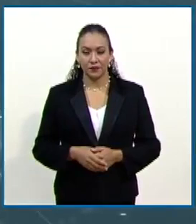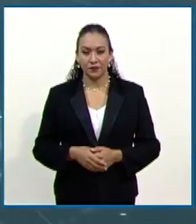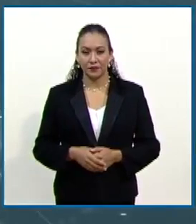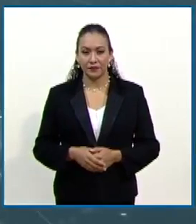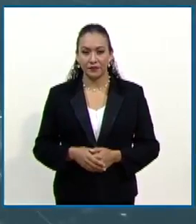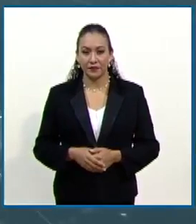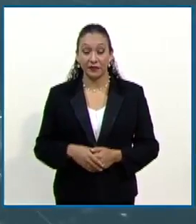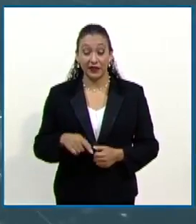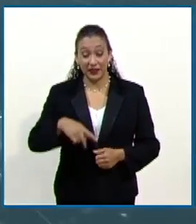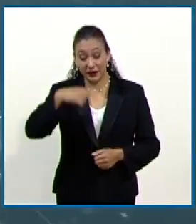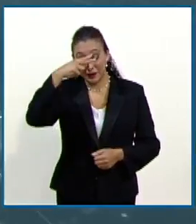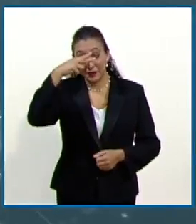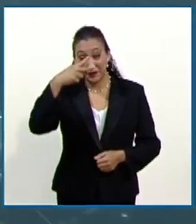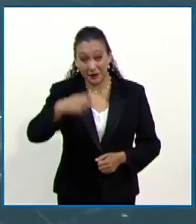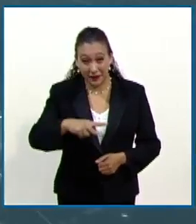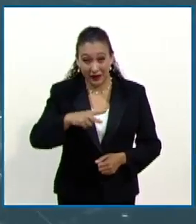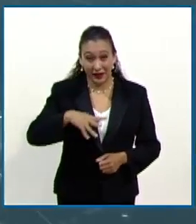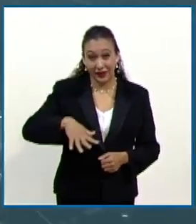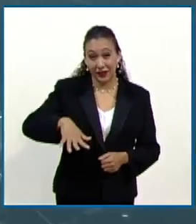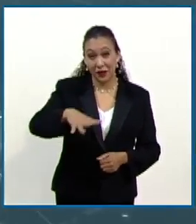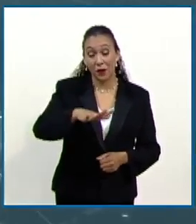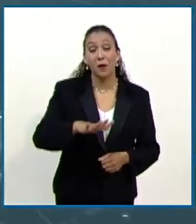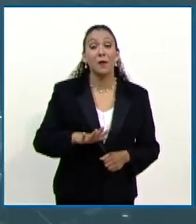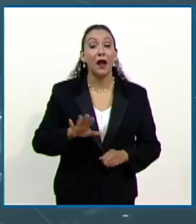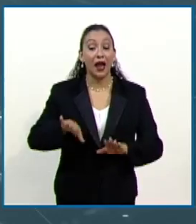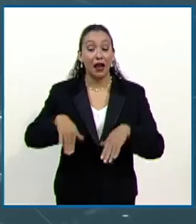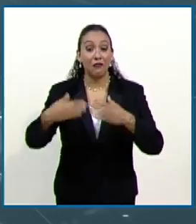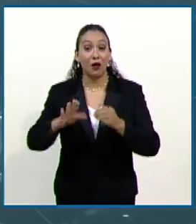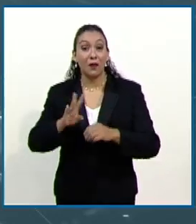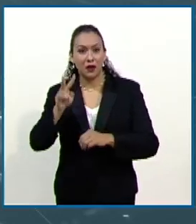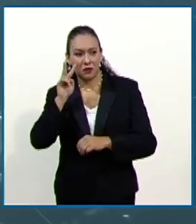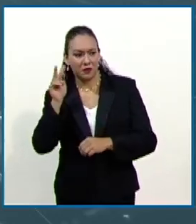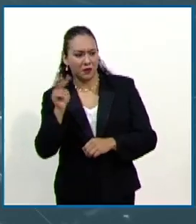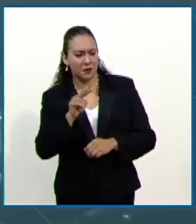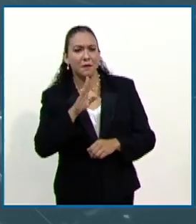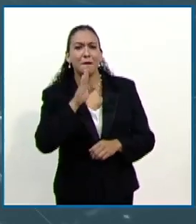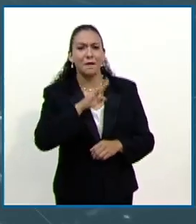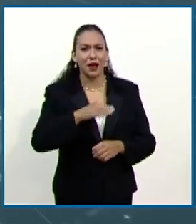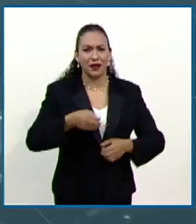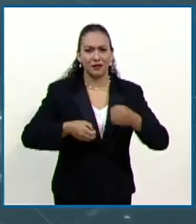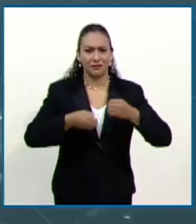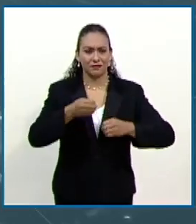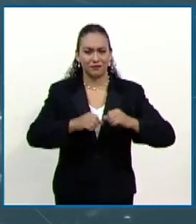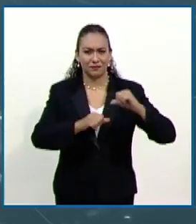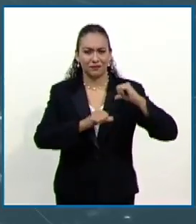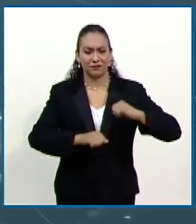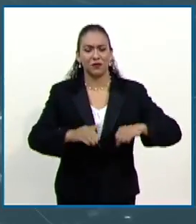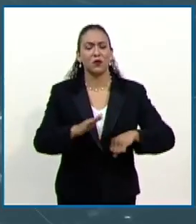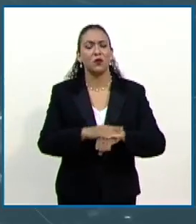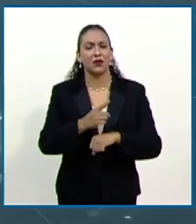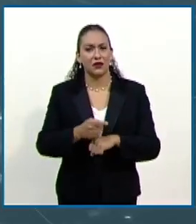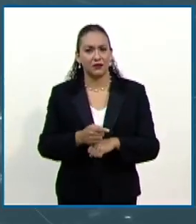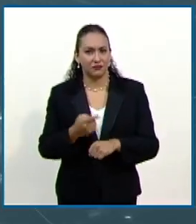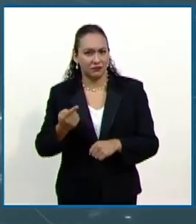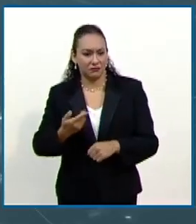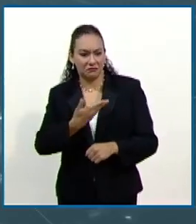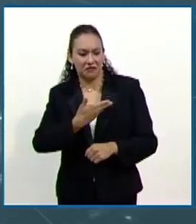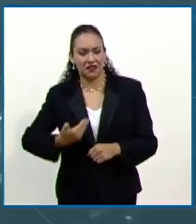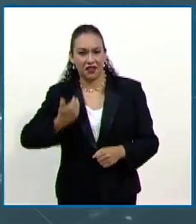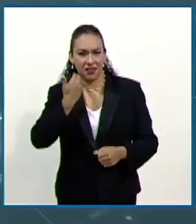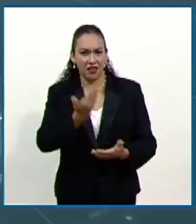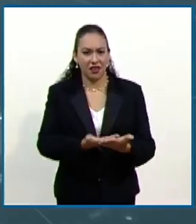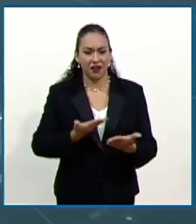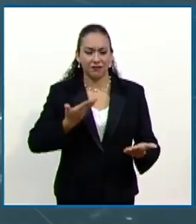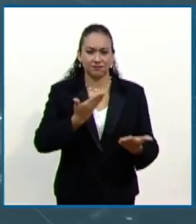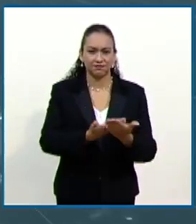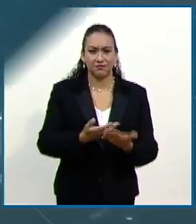Lamentan que en México se cree una mala imagen del Poder Judicial para justificar la reforma que impulsa el presidente de la República.